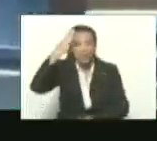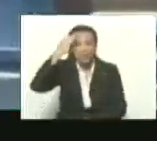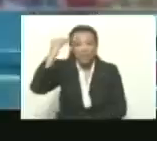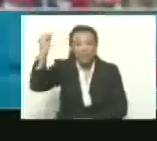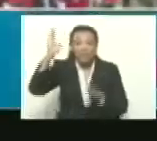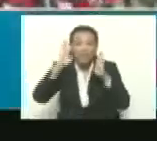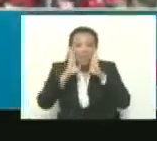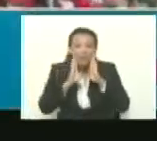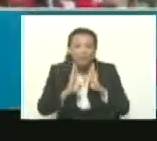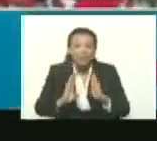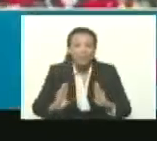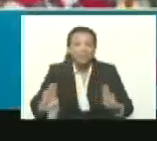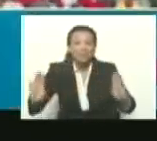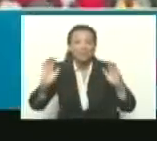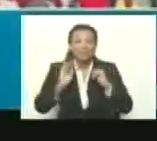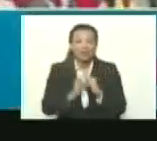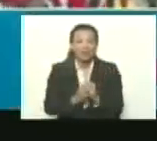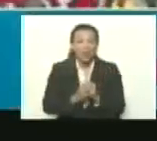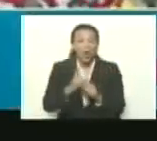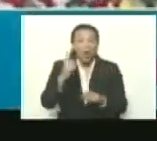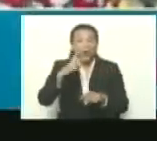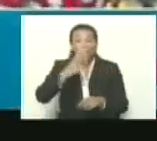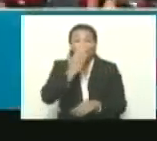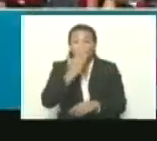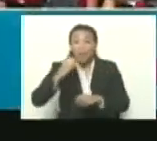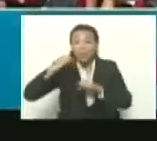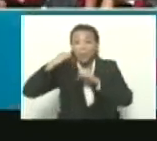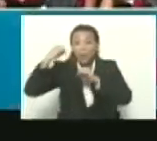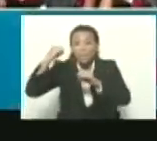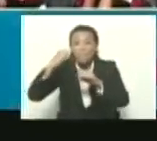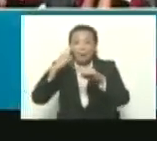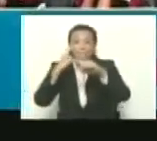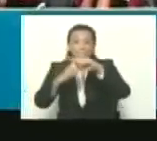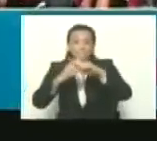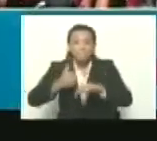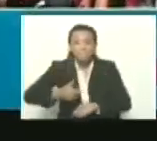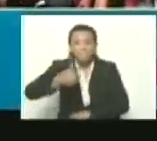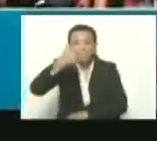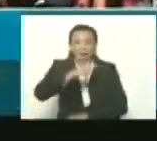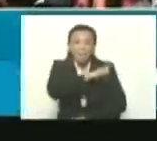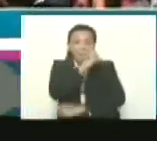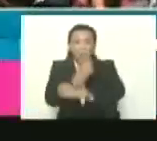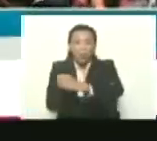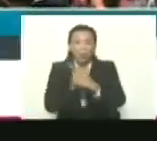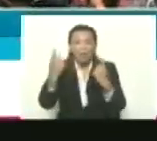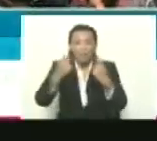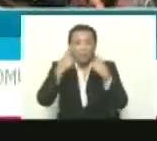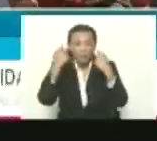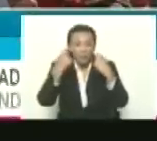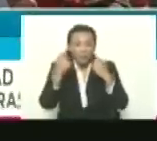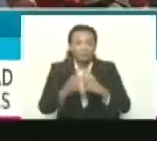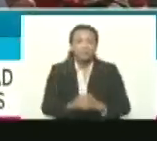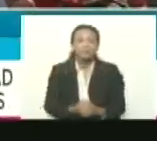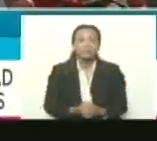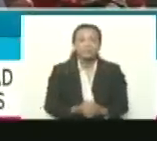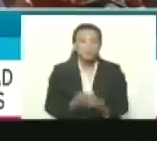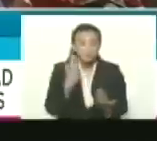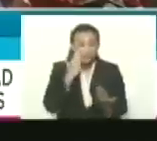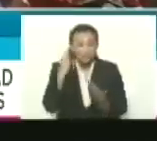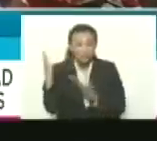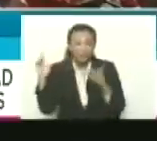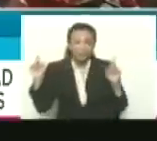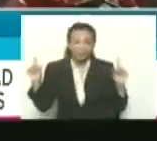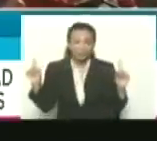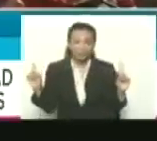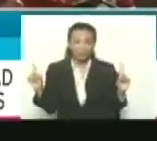Bueno, con Maduro, más poder popular, Galinde. Ponte por aquí. para